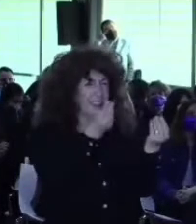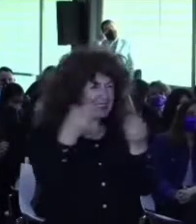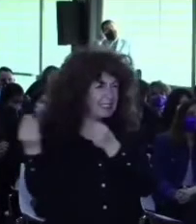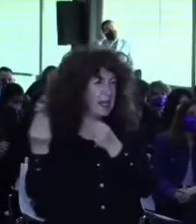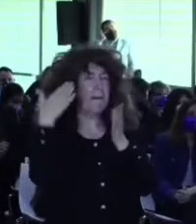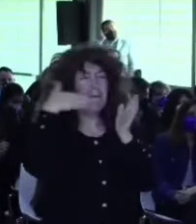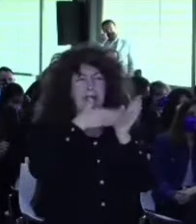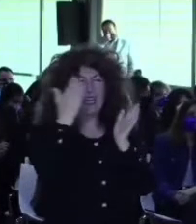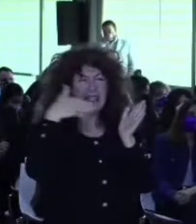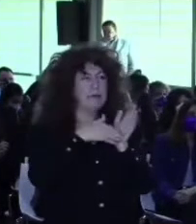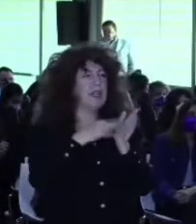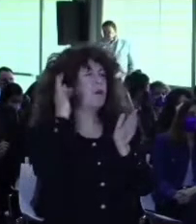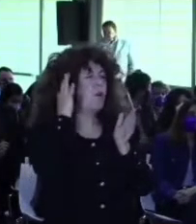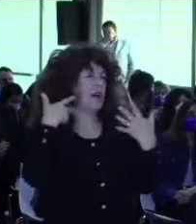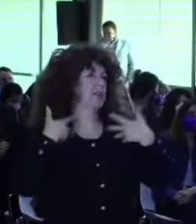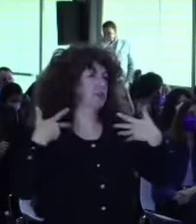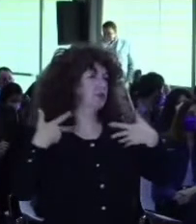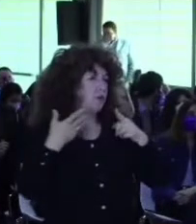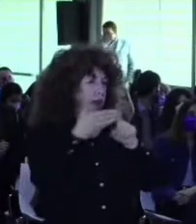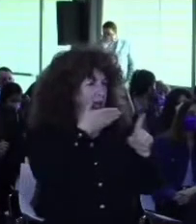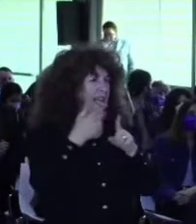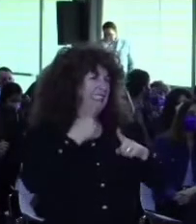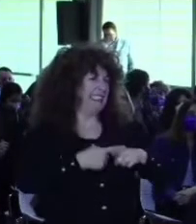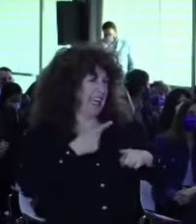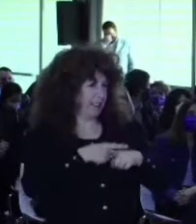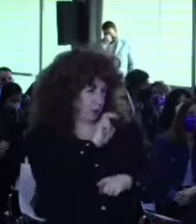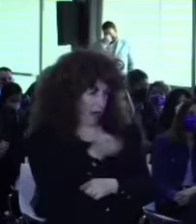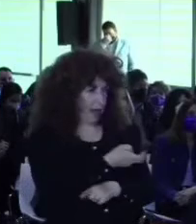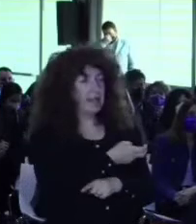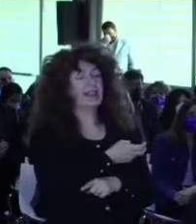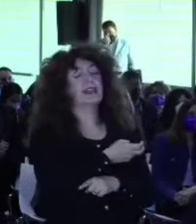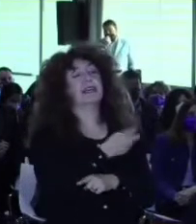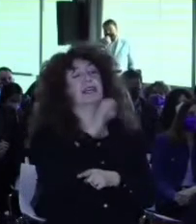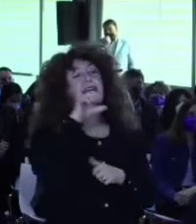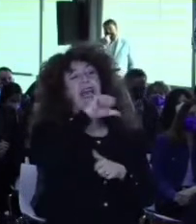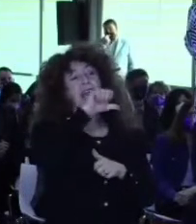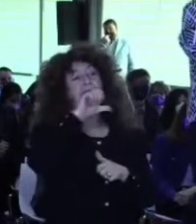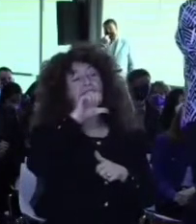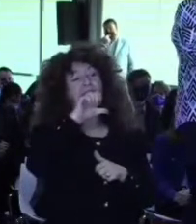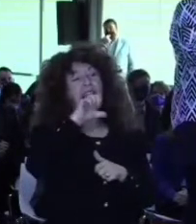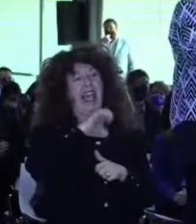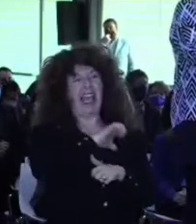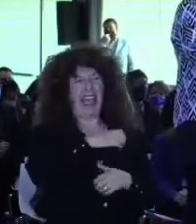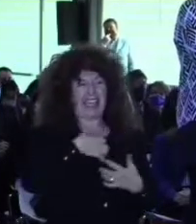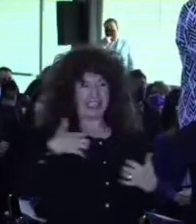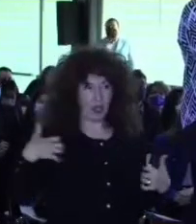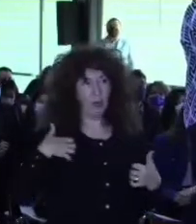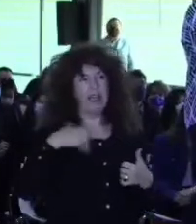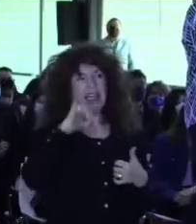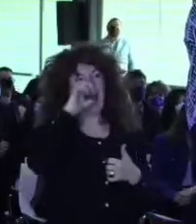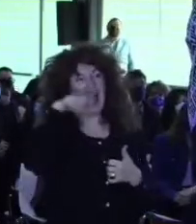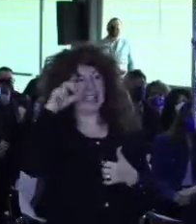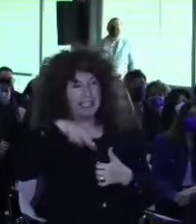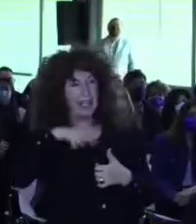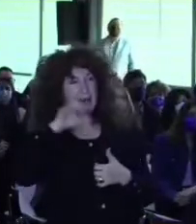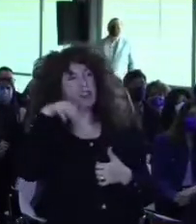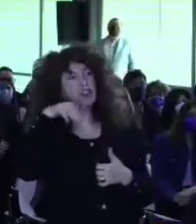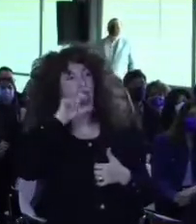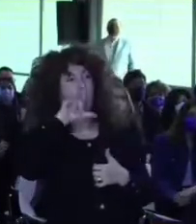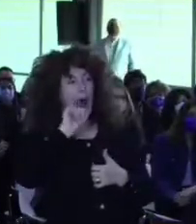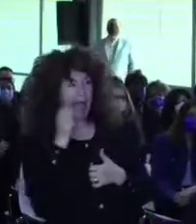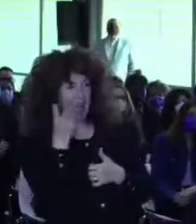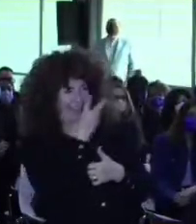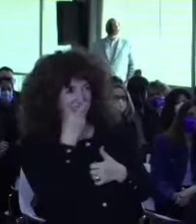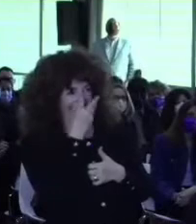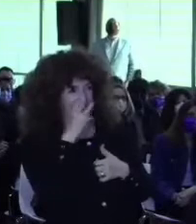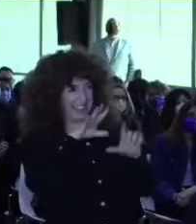de víctimas de violencias sexuales. Etiopía, Yemen, Somalia, en esa larga guerra en la